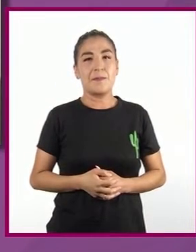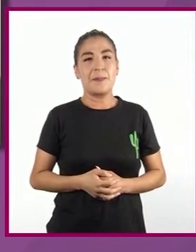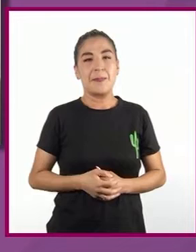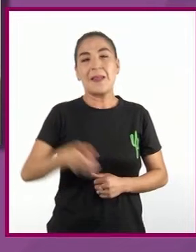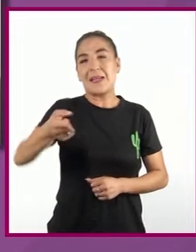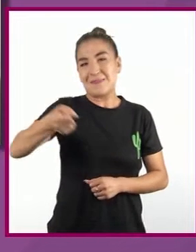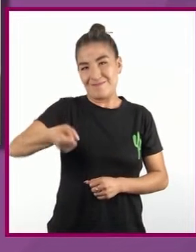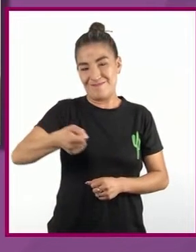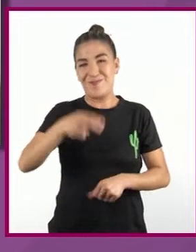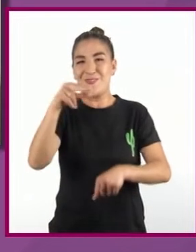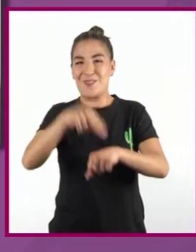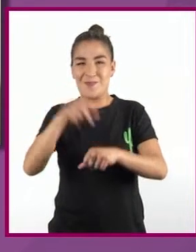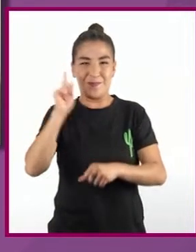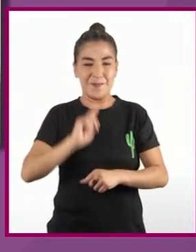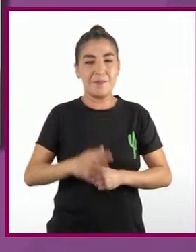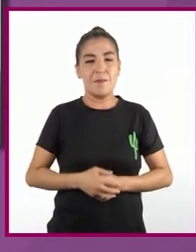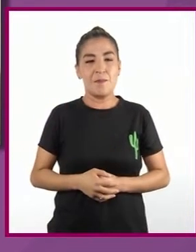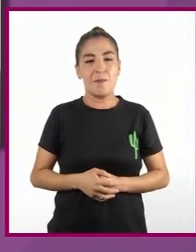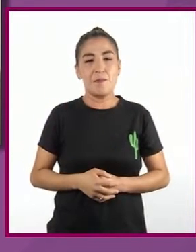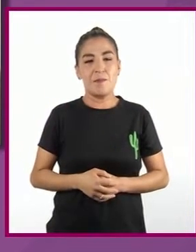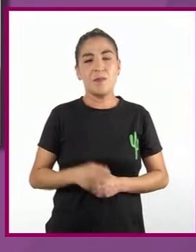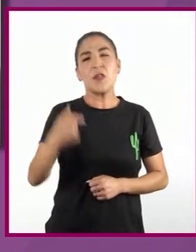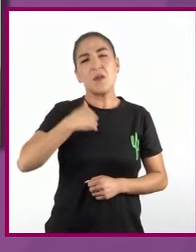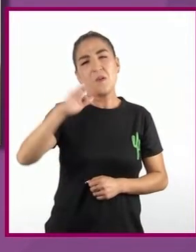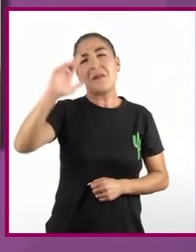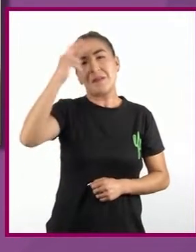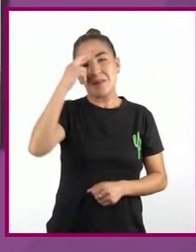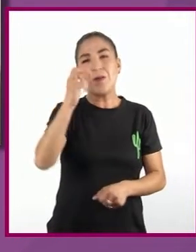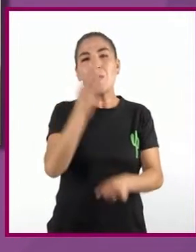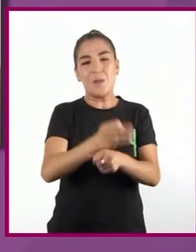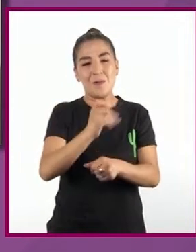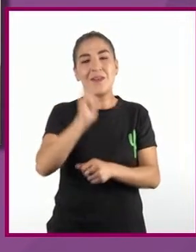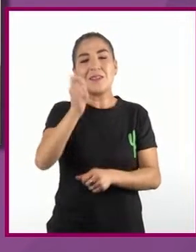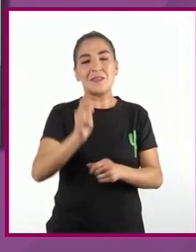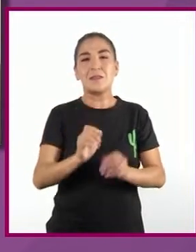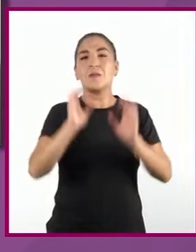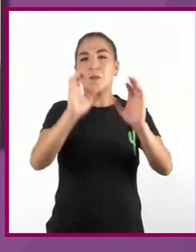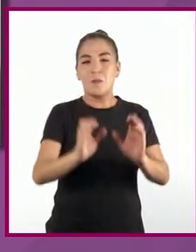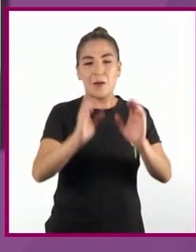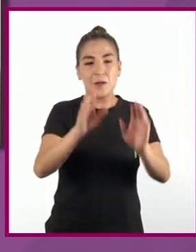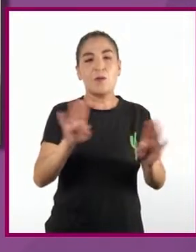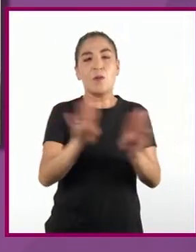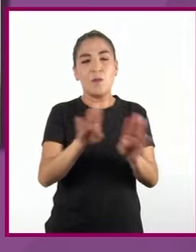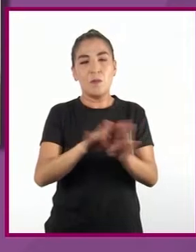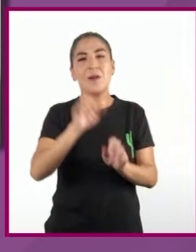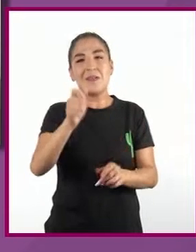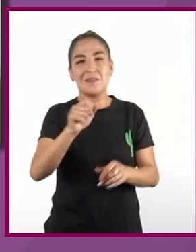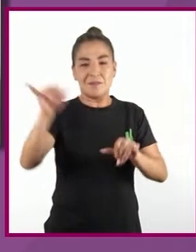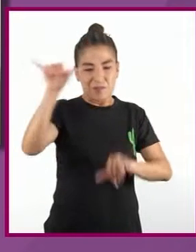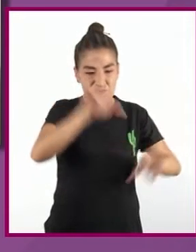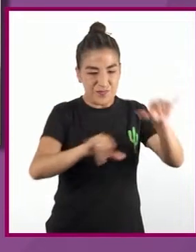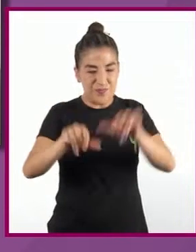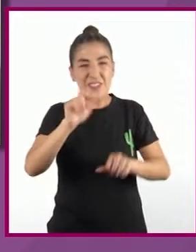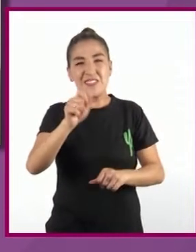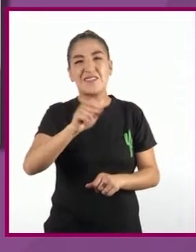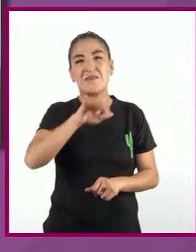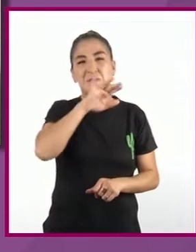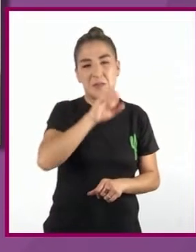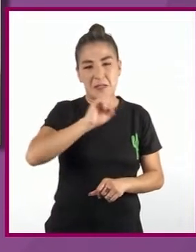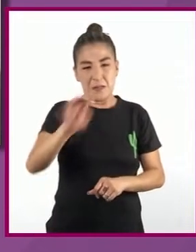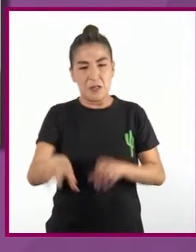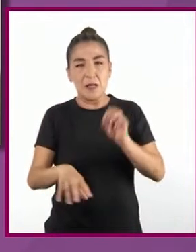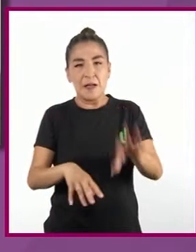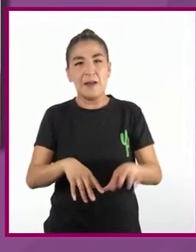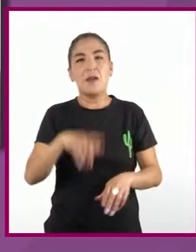Saludos, doctora. Recuerdo que nos han estado hablando sobre el manejo de los desechos en los laboratorios cuando llevamos a